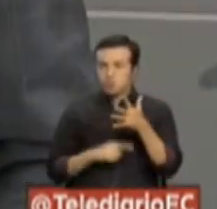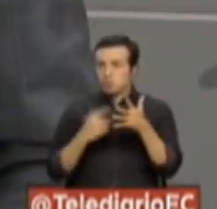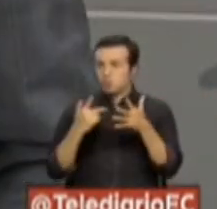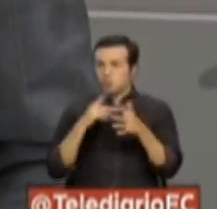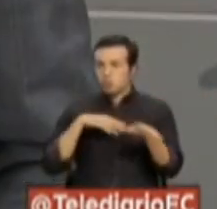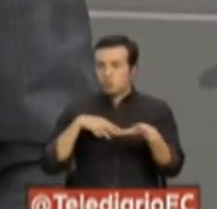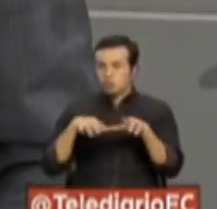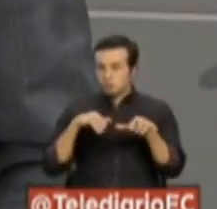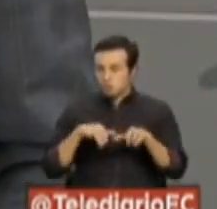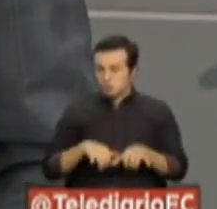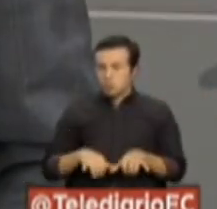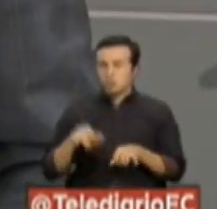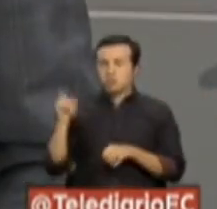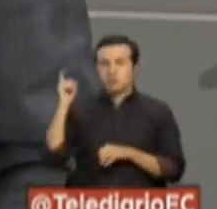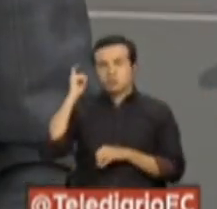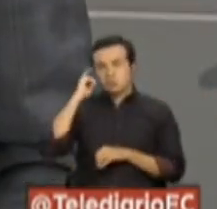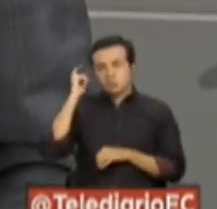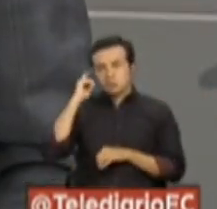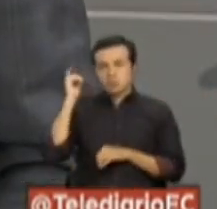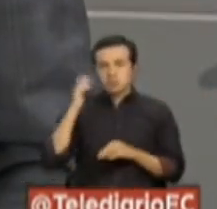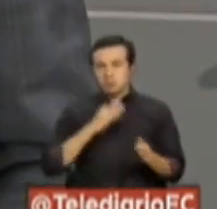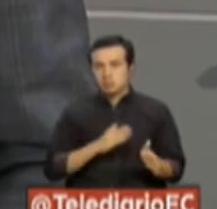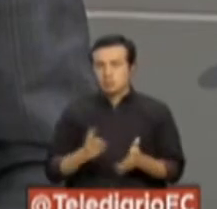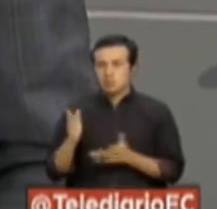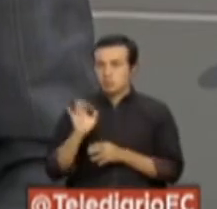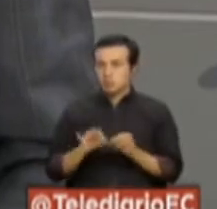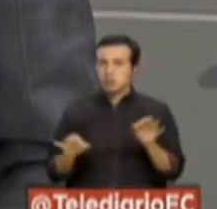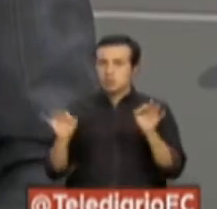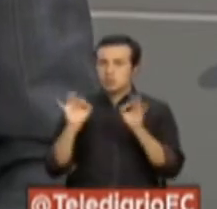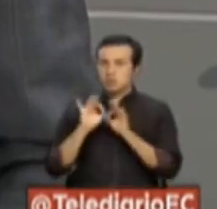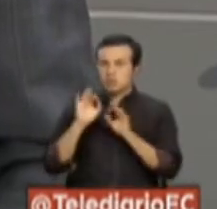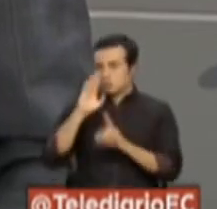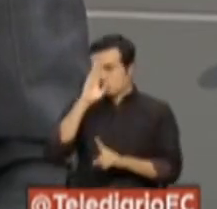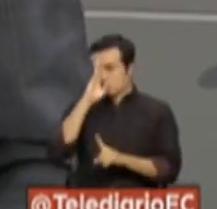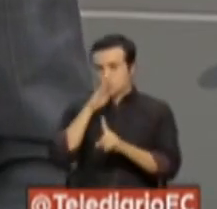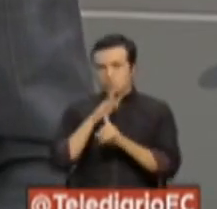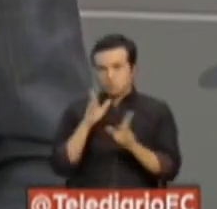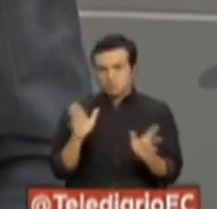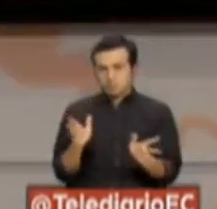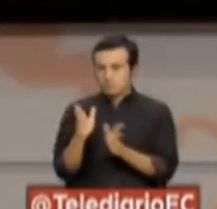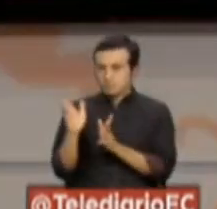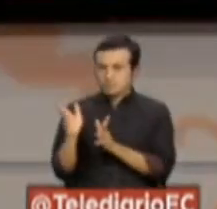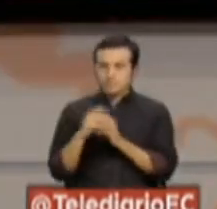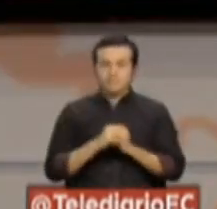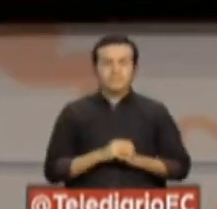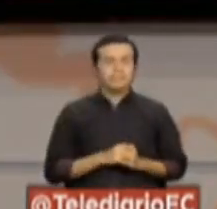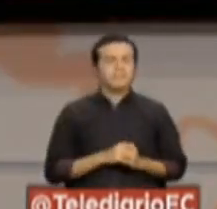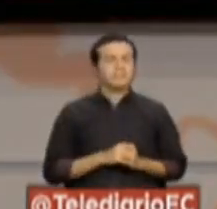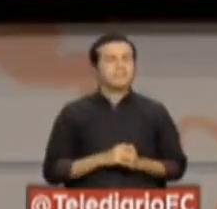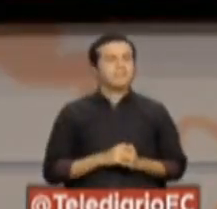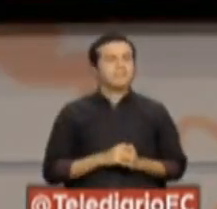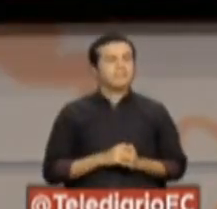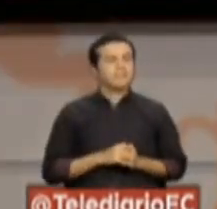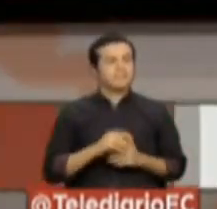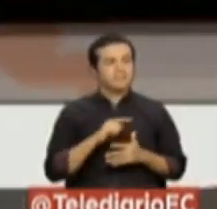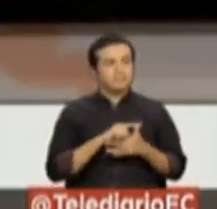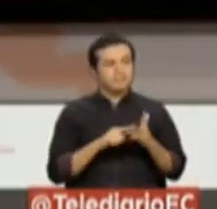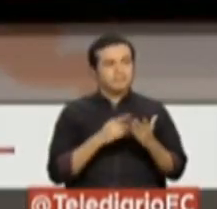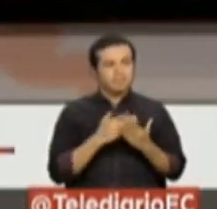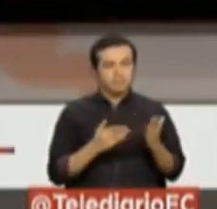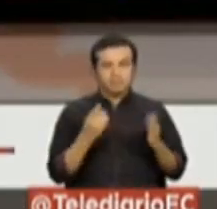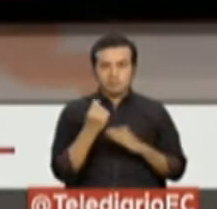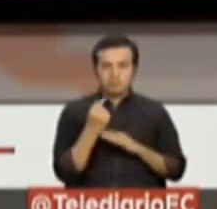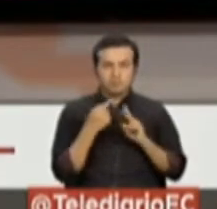¿Qué otras acciones clave creen ustedes que son determinantes para llevar a cabo el fomento? Sí, estaba mencionando productos